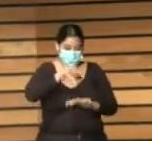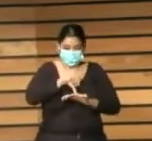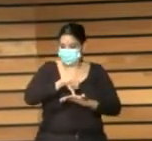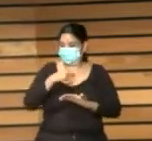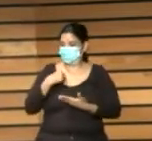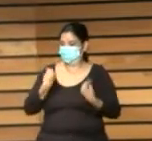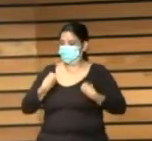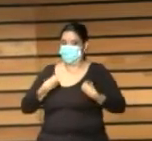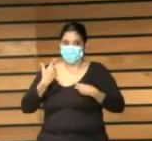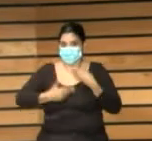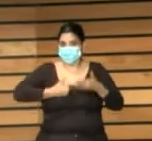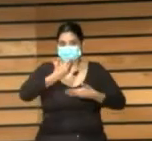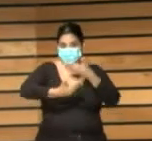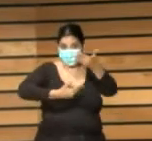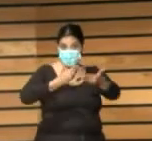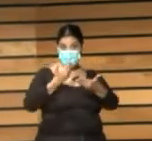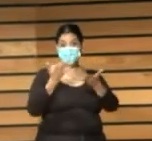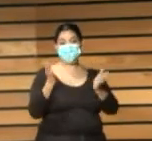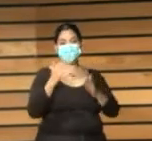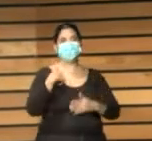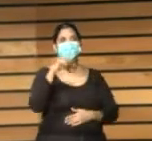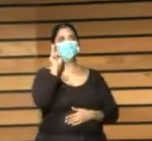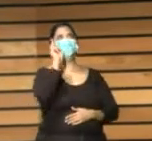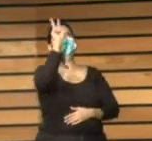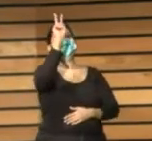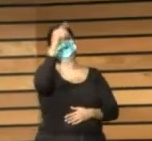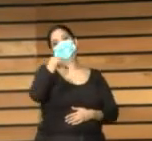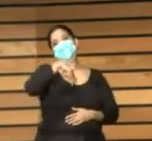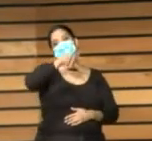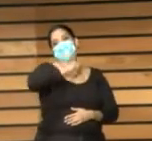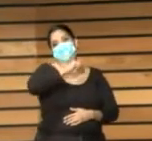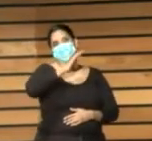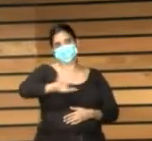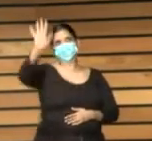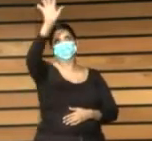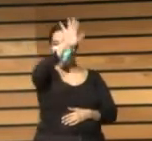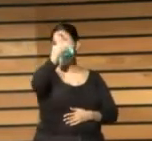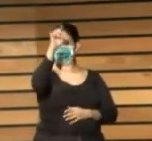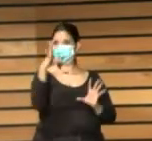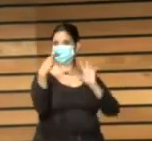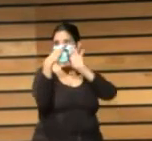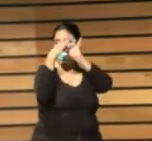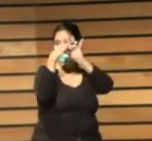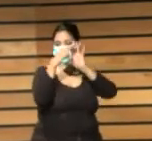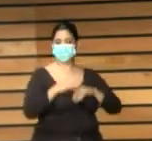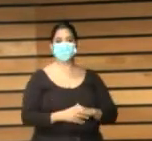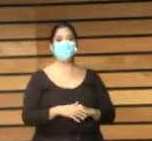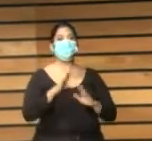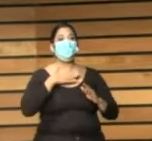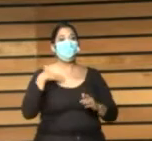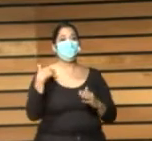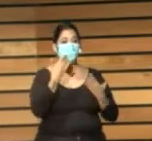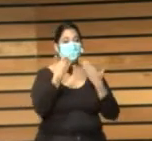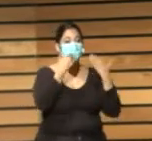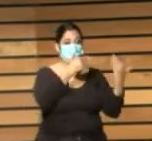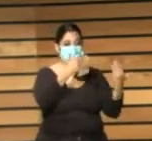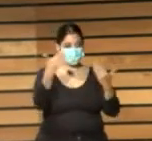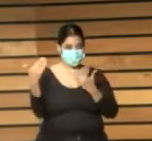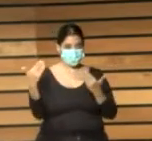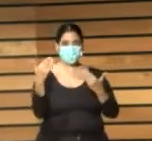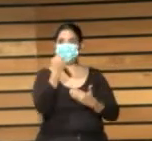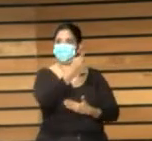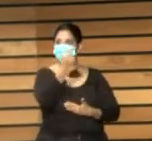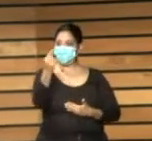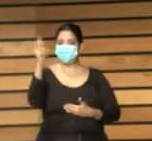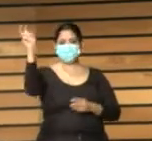realidad, pero es algo que a veces echamos de menos. Por lo tanto, muchísimas gracias, María José. Quiero agradecerles a todos